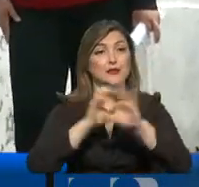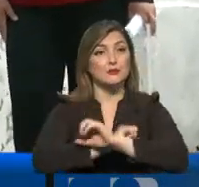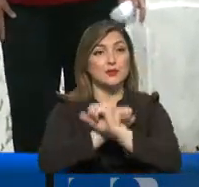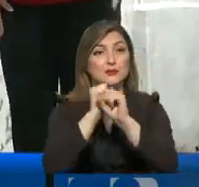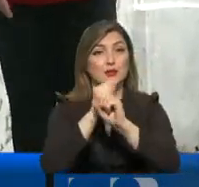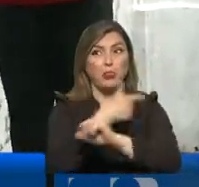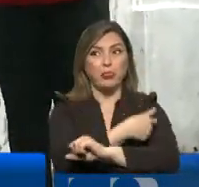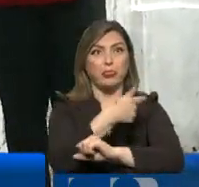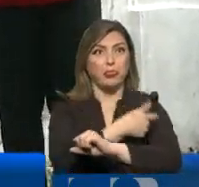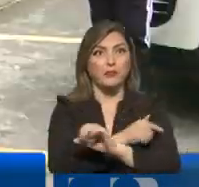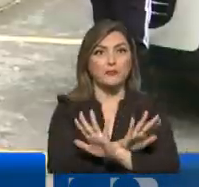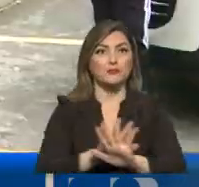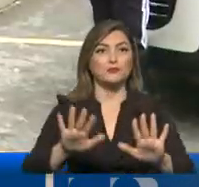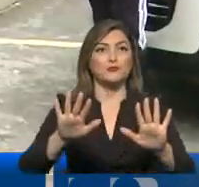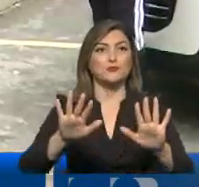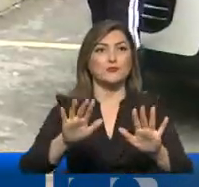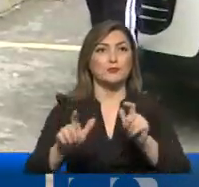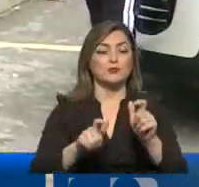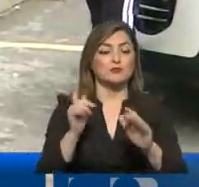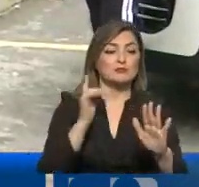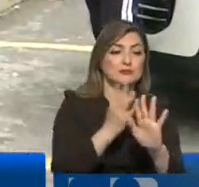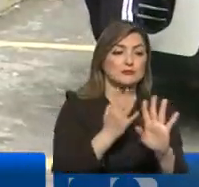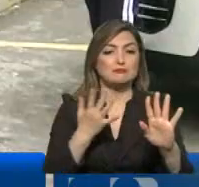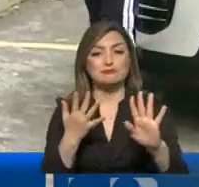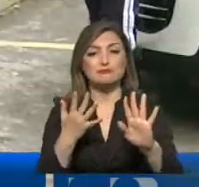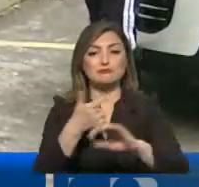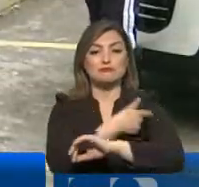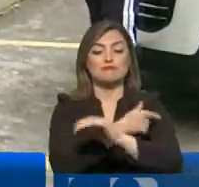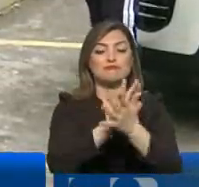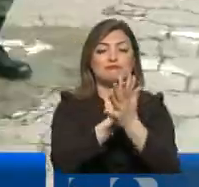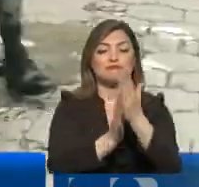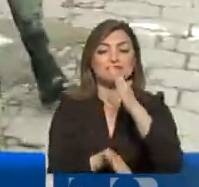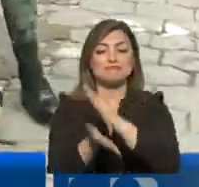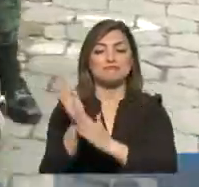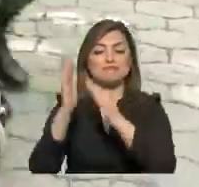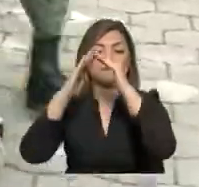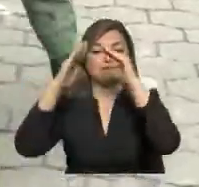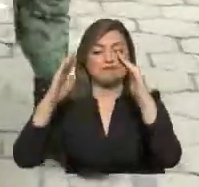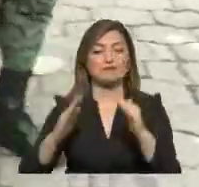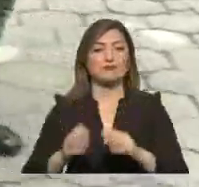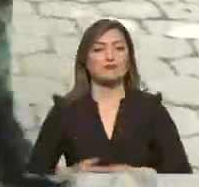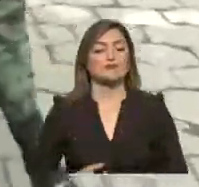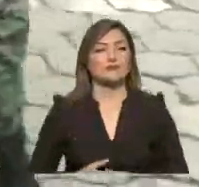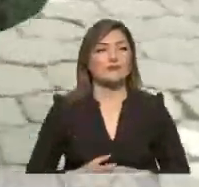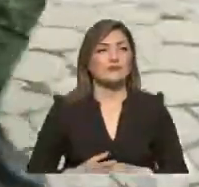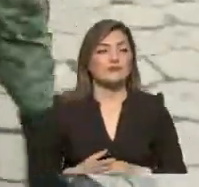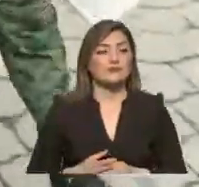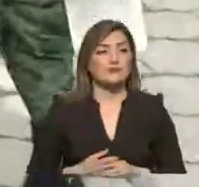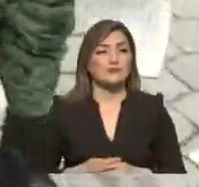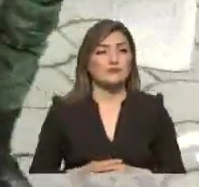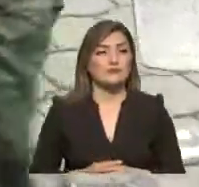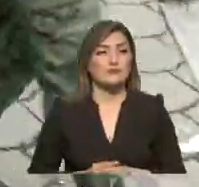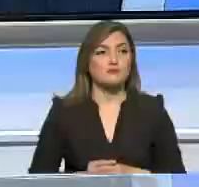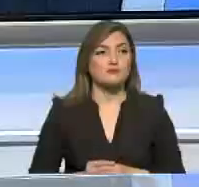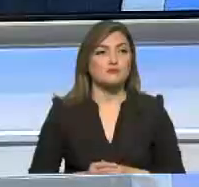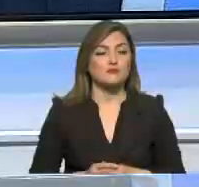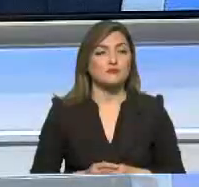agotan y la ciudadanía debe retornar a casa sin ser inoculada. En Quito, Belén Merizalde, 24